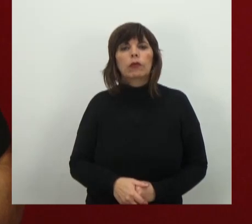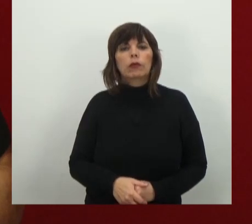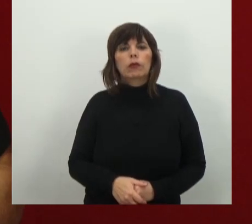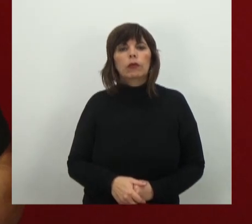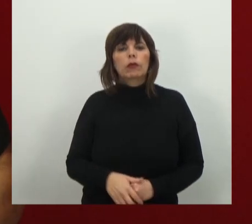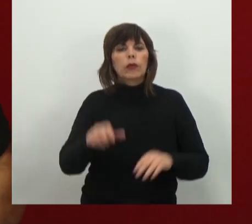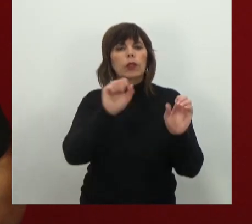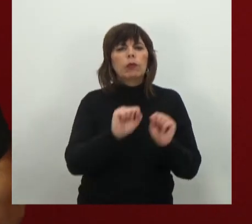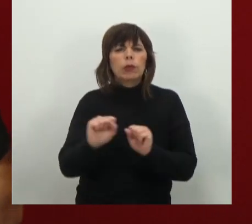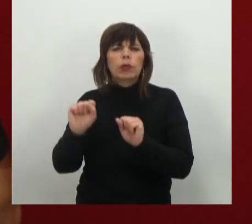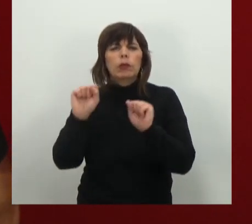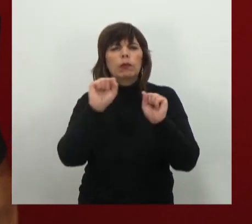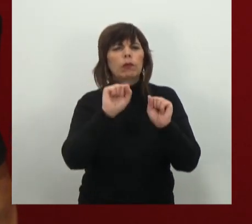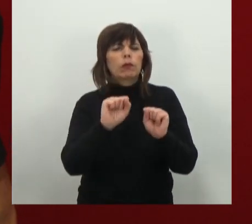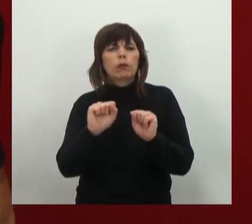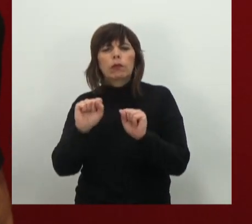Protégete, cuídate.